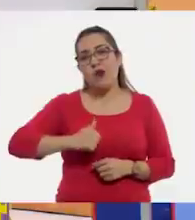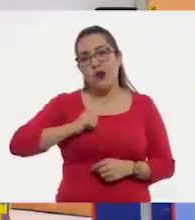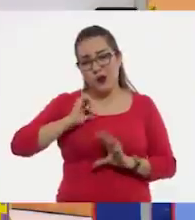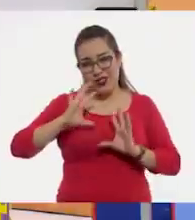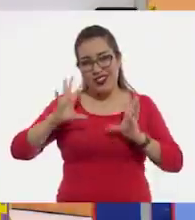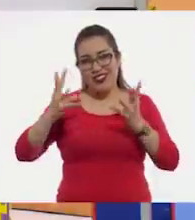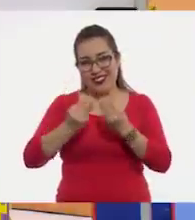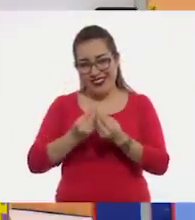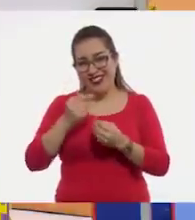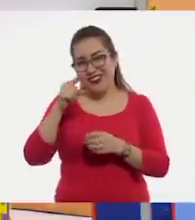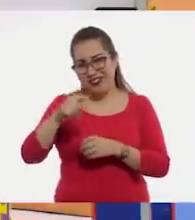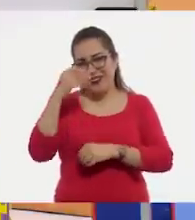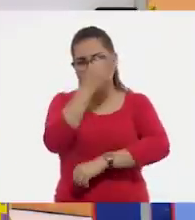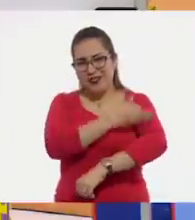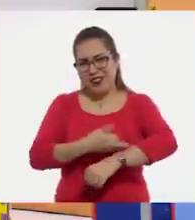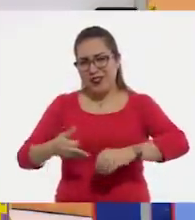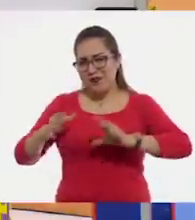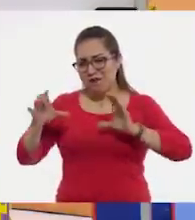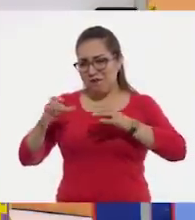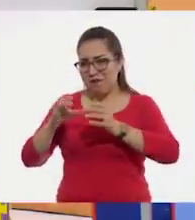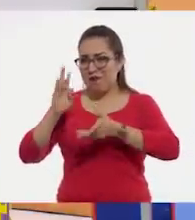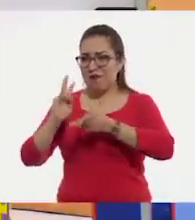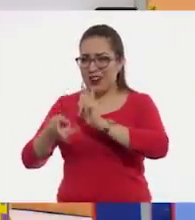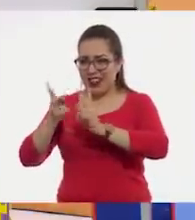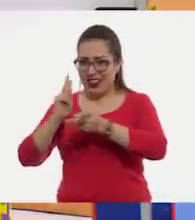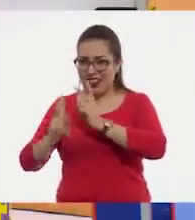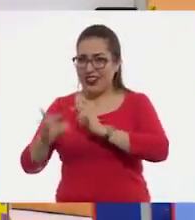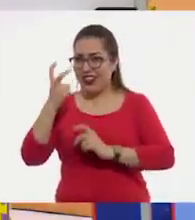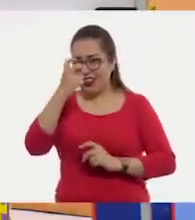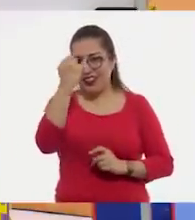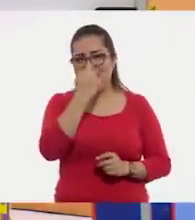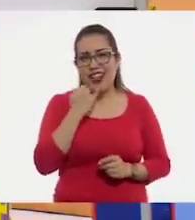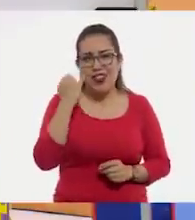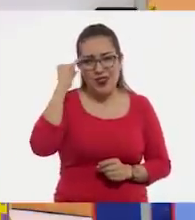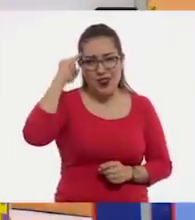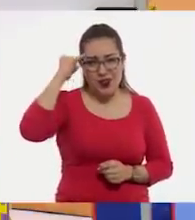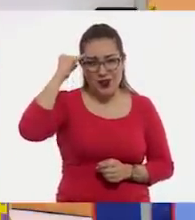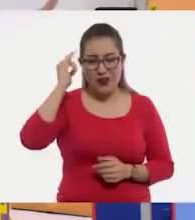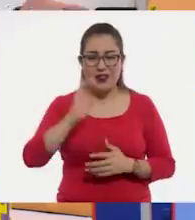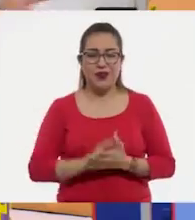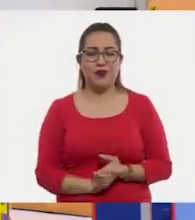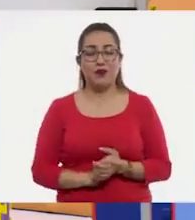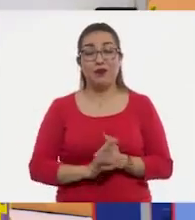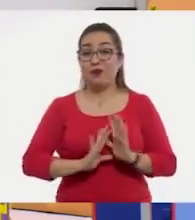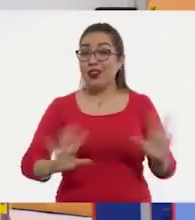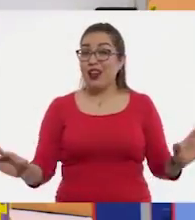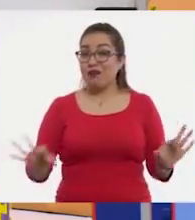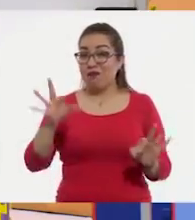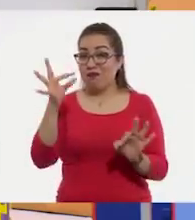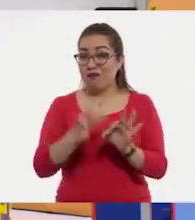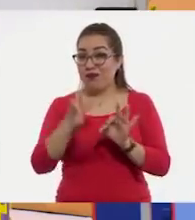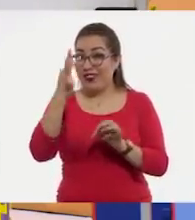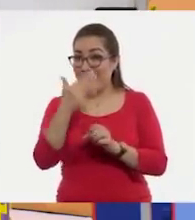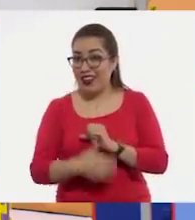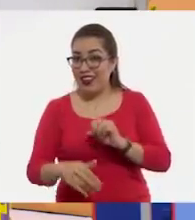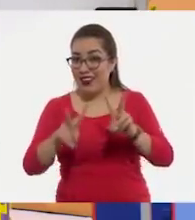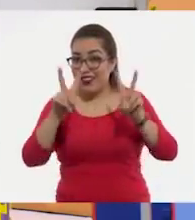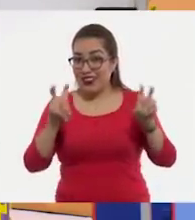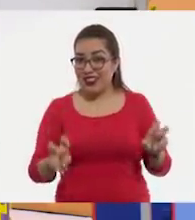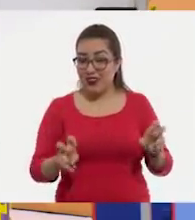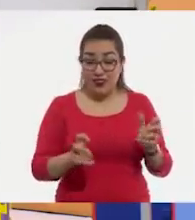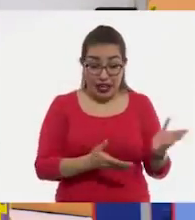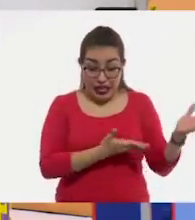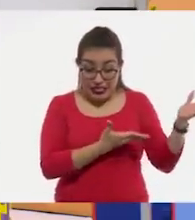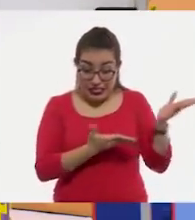también este momento para practicarla y platica con tu familia en tu lengua materna. Hemos terminado con ¡Llegamos